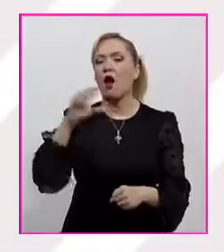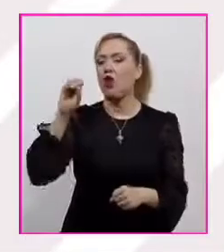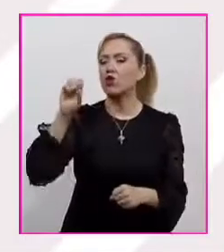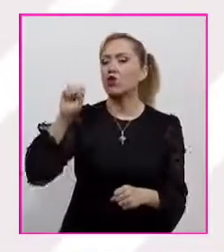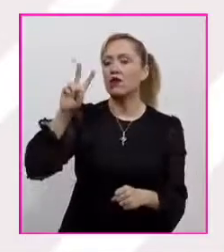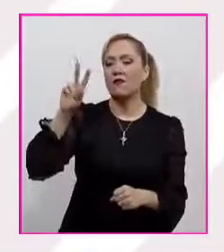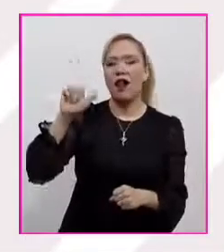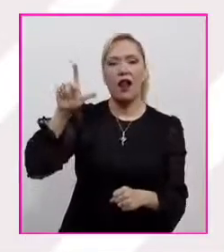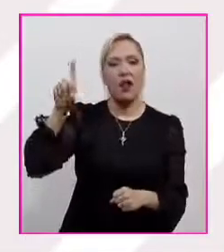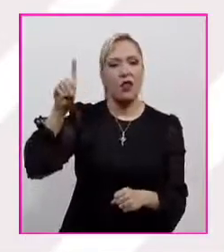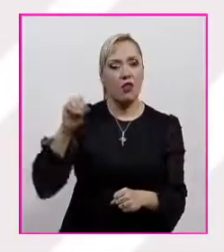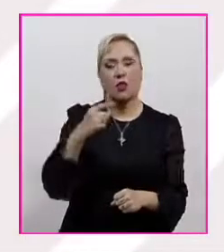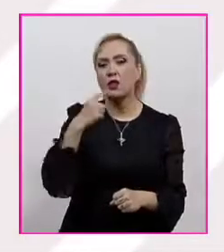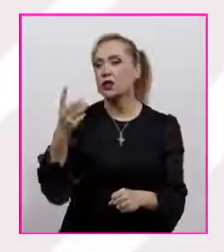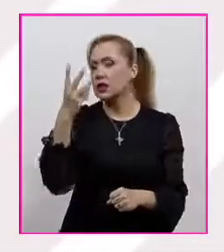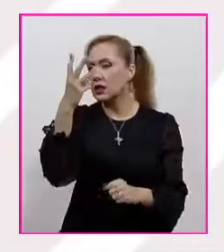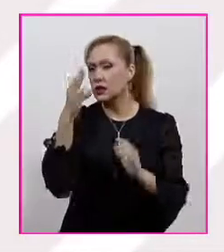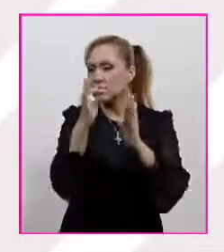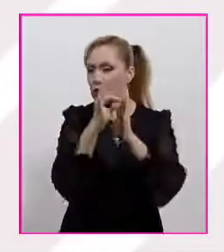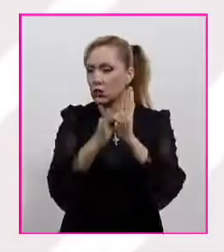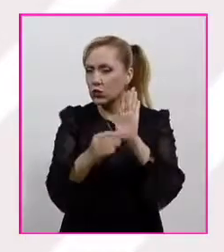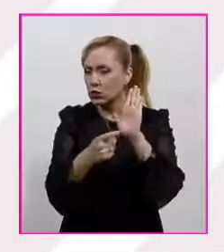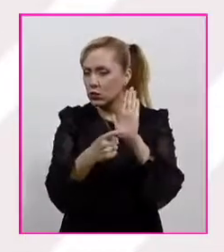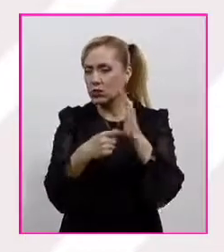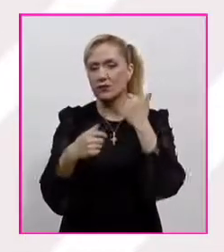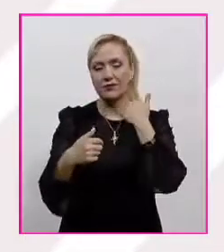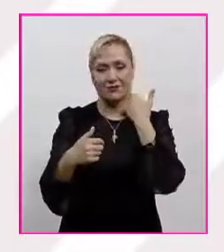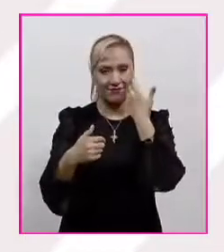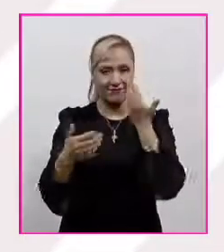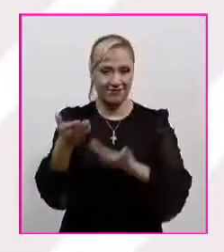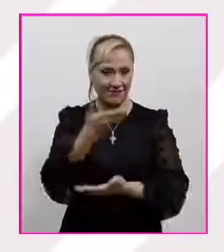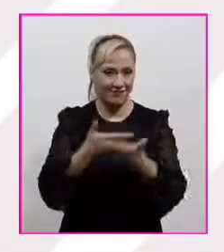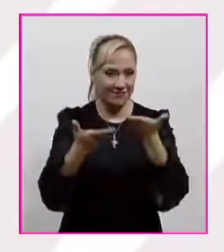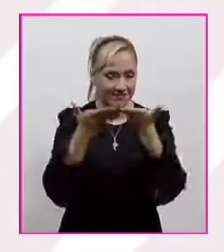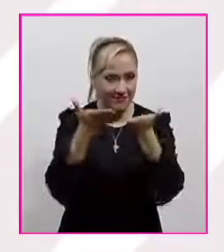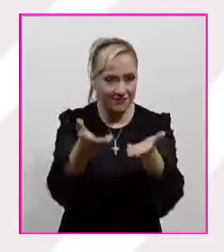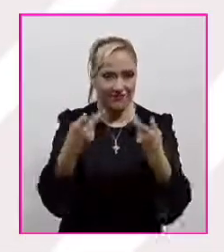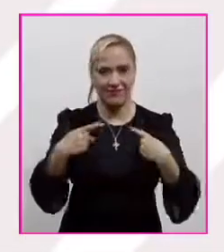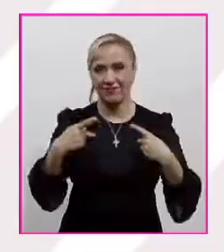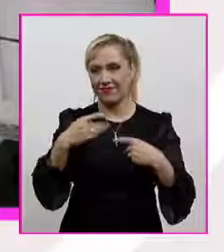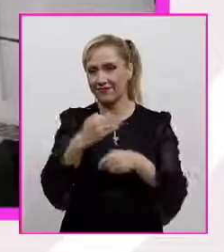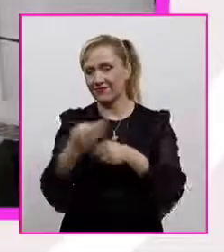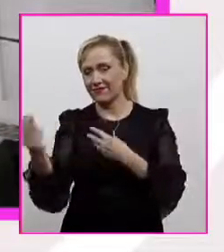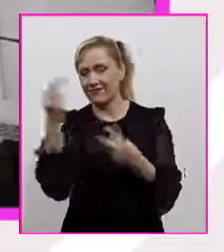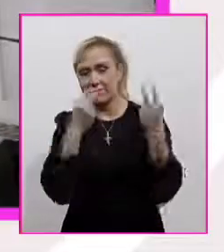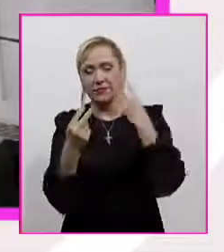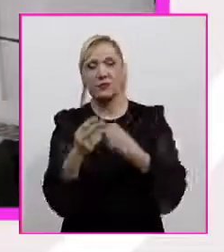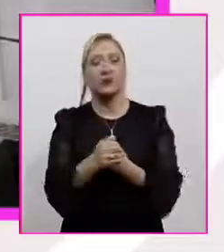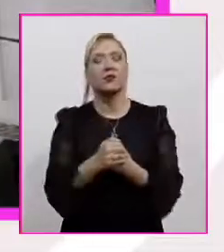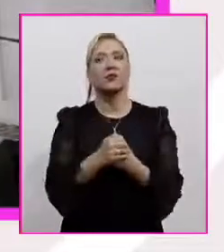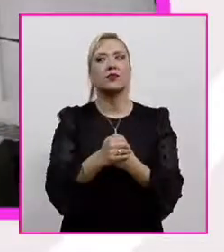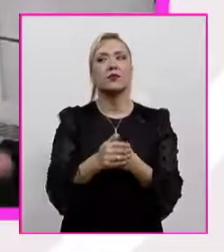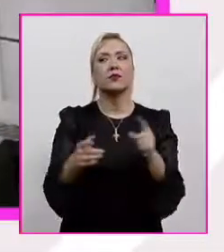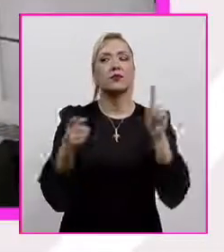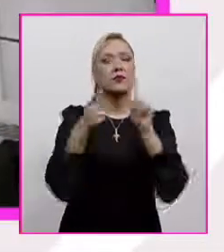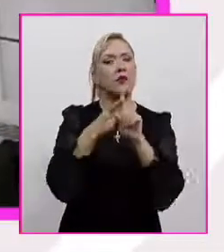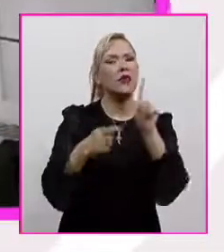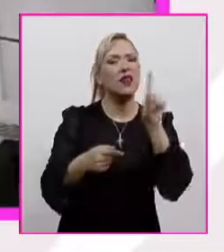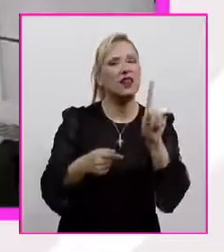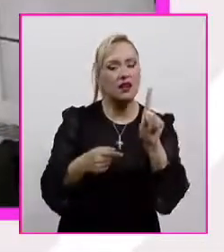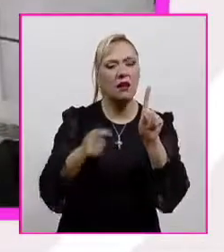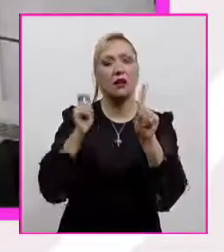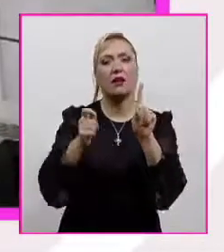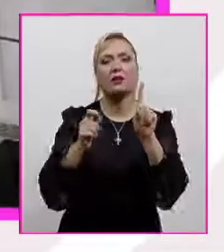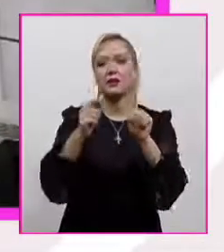Samayoa, que comenta 3 puntos muy particulares que quiero compartir con ustedes y con las personas que nos escuchan. La primera, respecto de